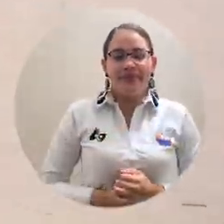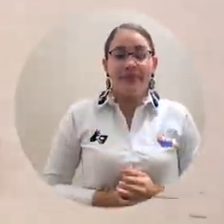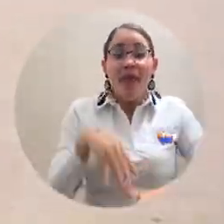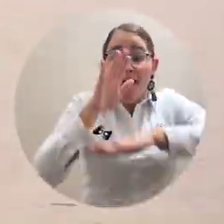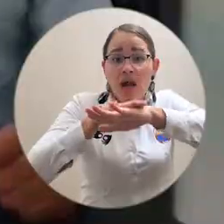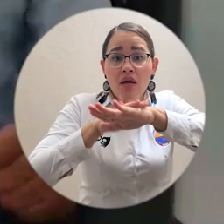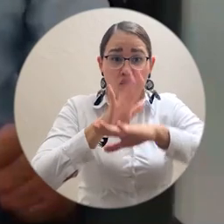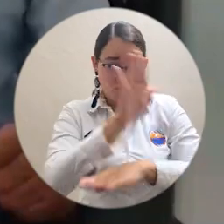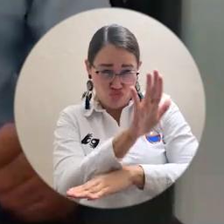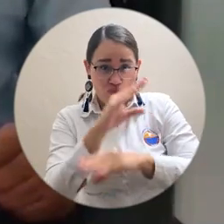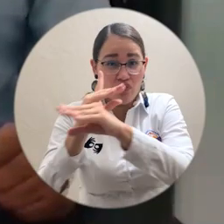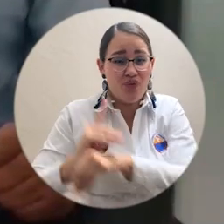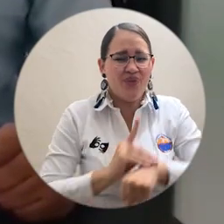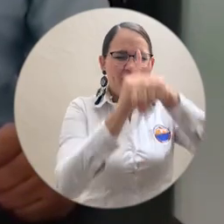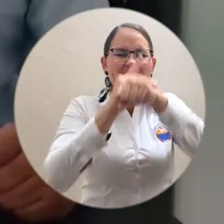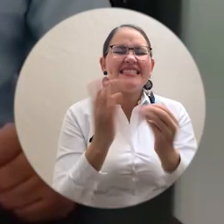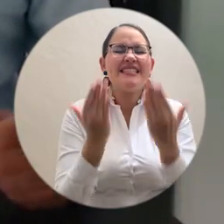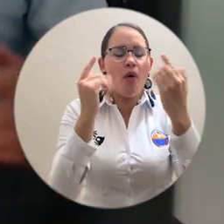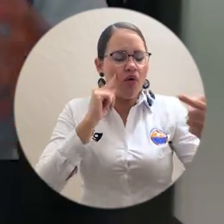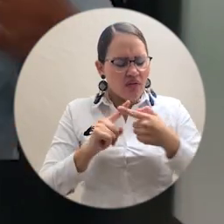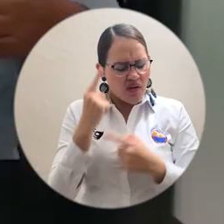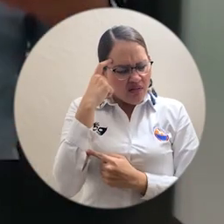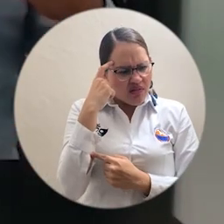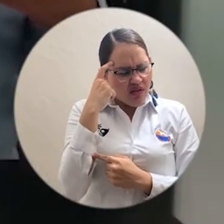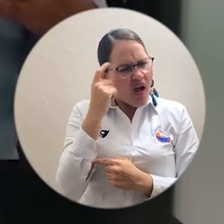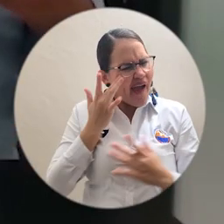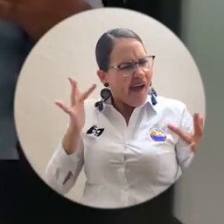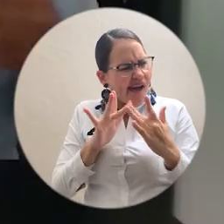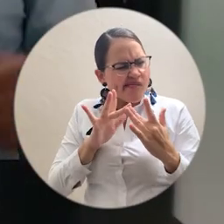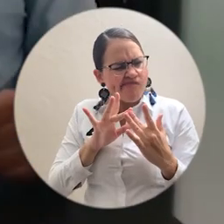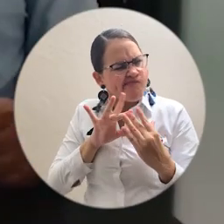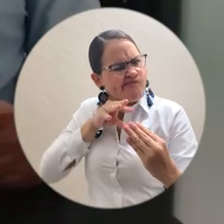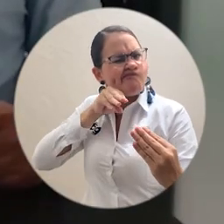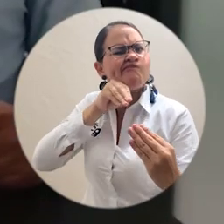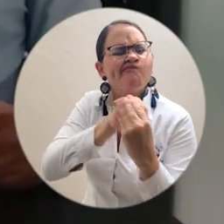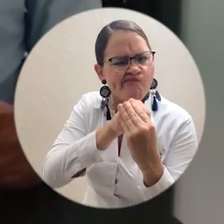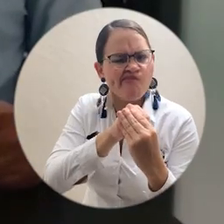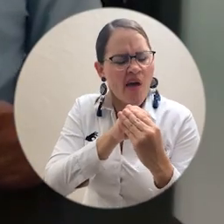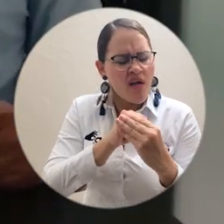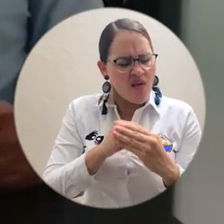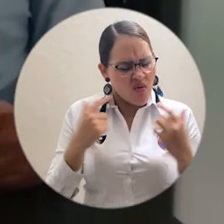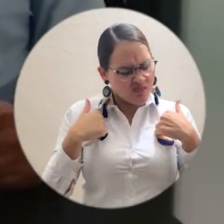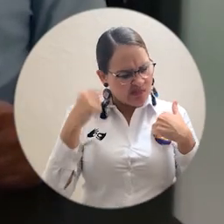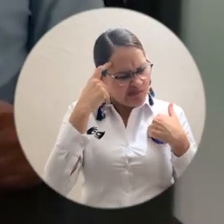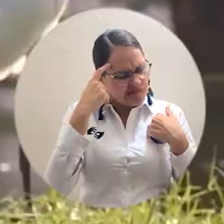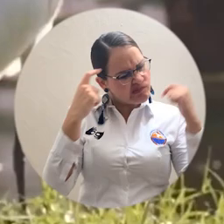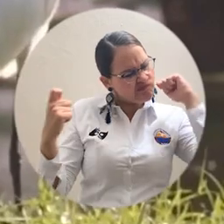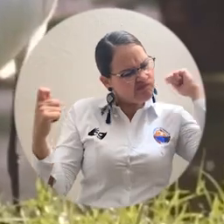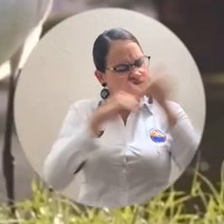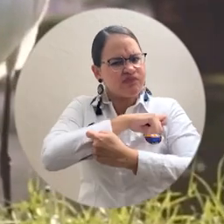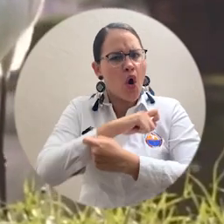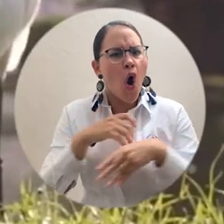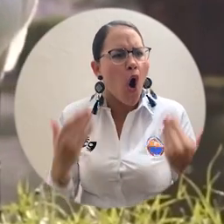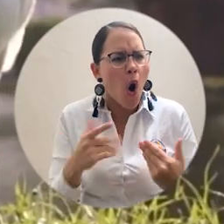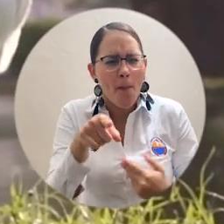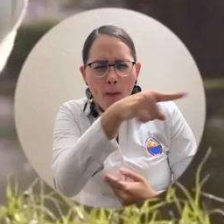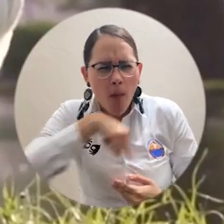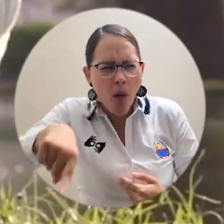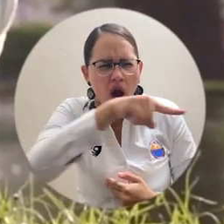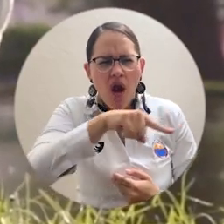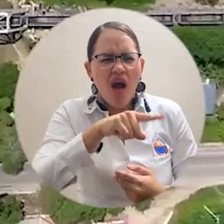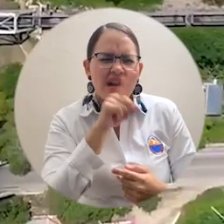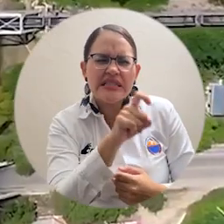bilingüismo. Este doctorado nos invita a hacer un cambio en esa mentalidad, a asumir cada una de esas problemáticas